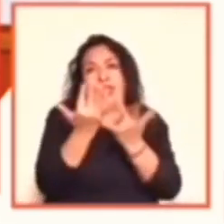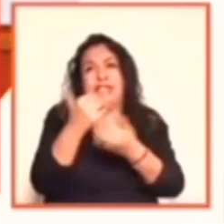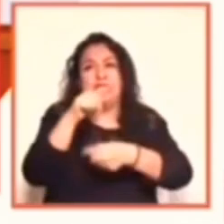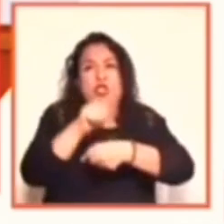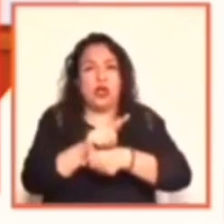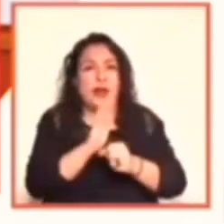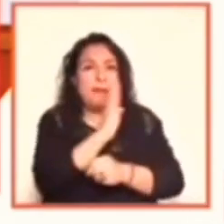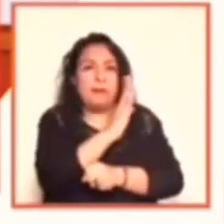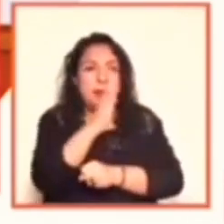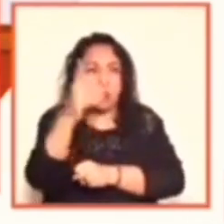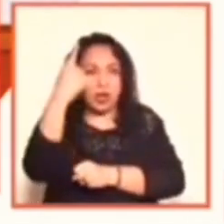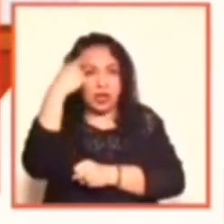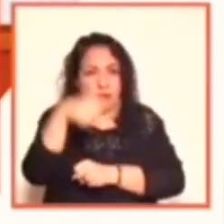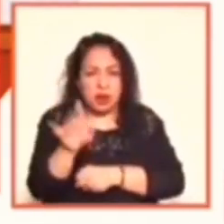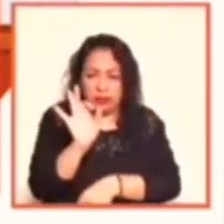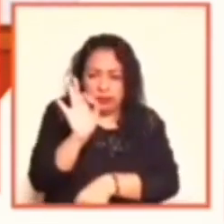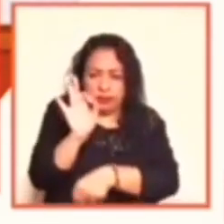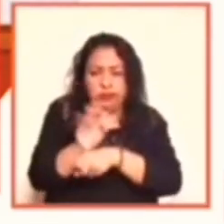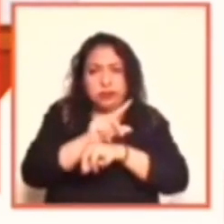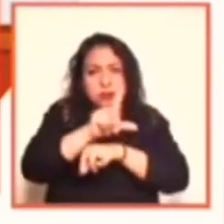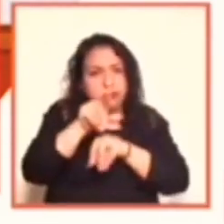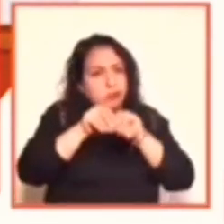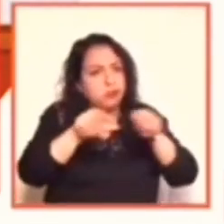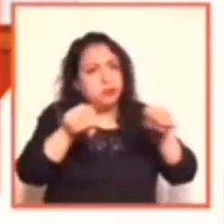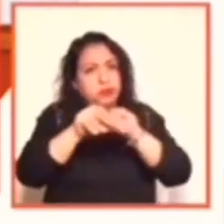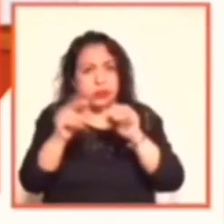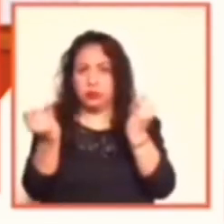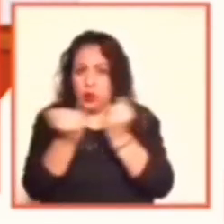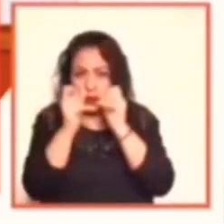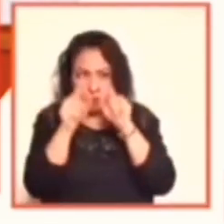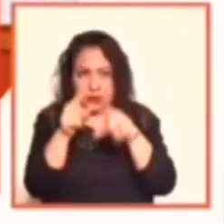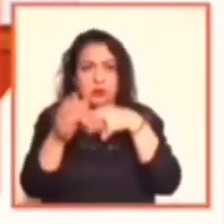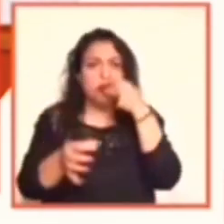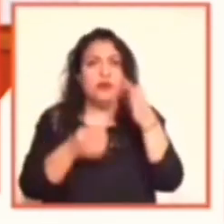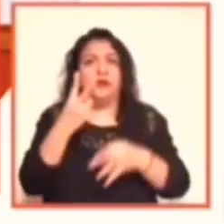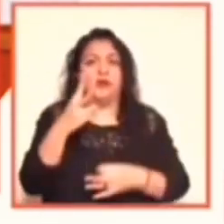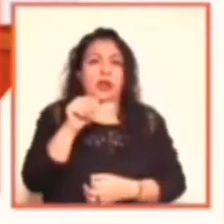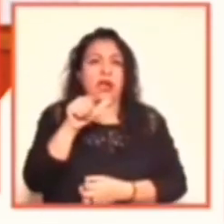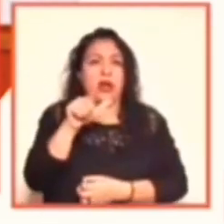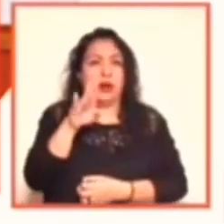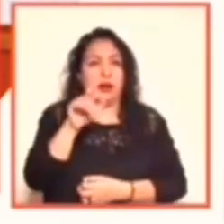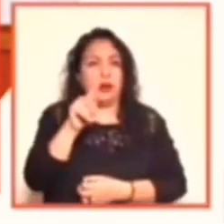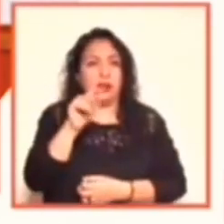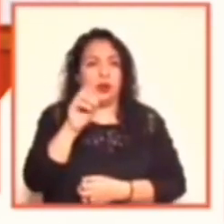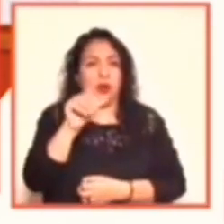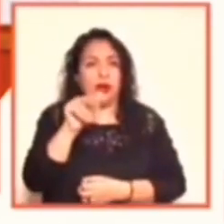Bibliotecas para su resguardo y difusión. Noticias 22, Alberto Aranda.